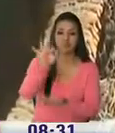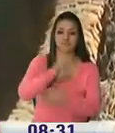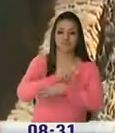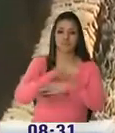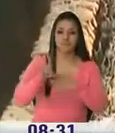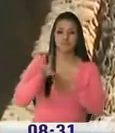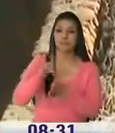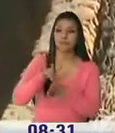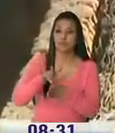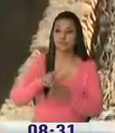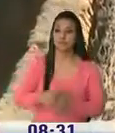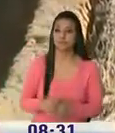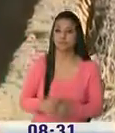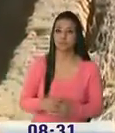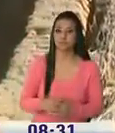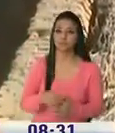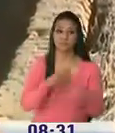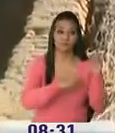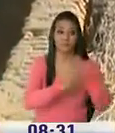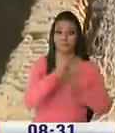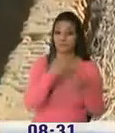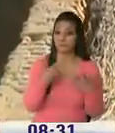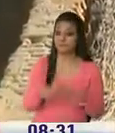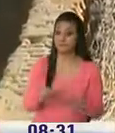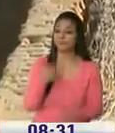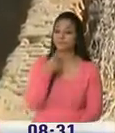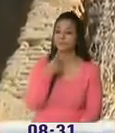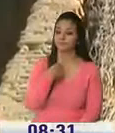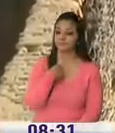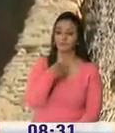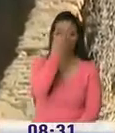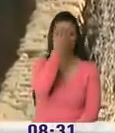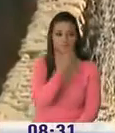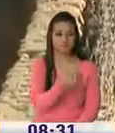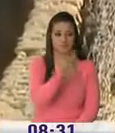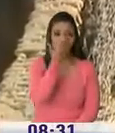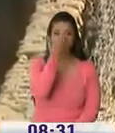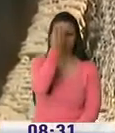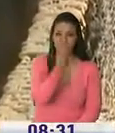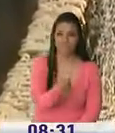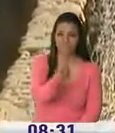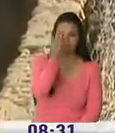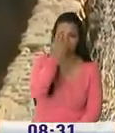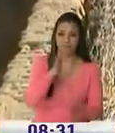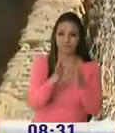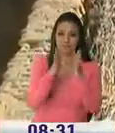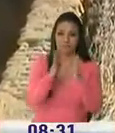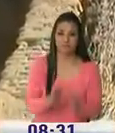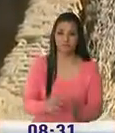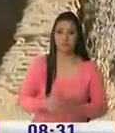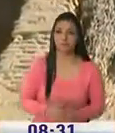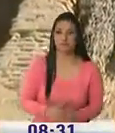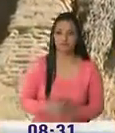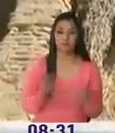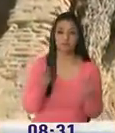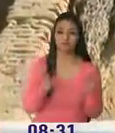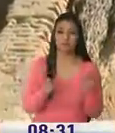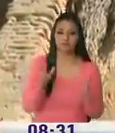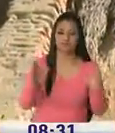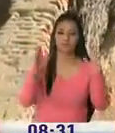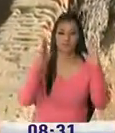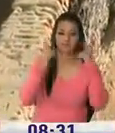Cristian, ¿cuál fue la evaluación que realizaron aquí? Adriana, buenos días, Robert, Ali y a toda esa gran audiencia de